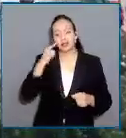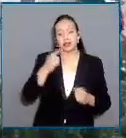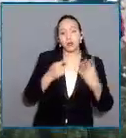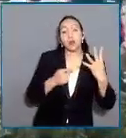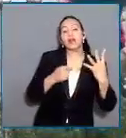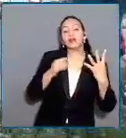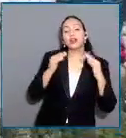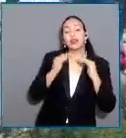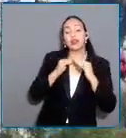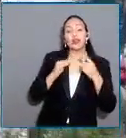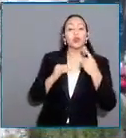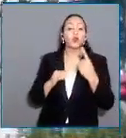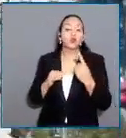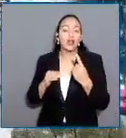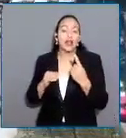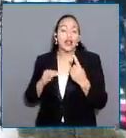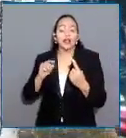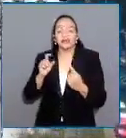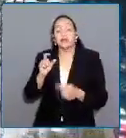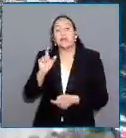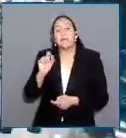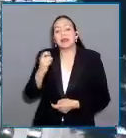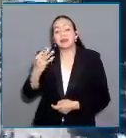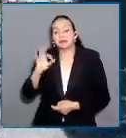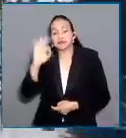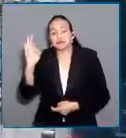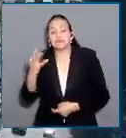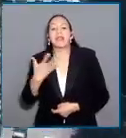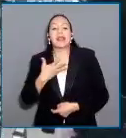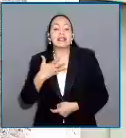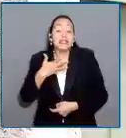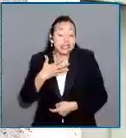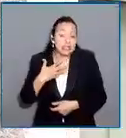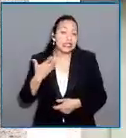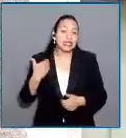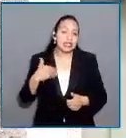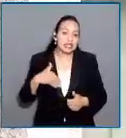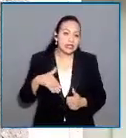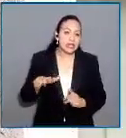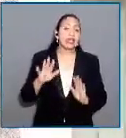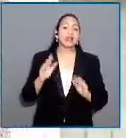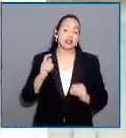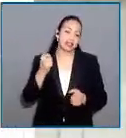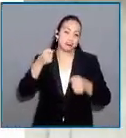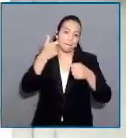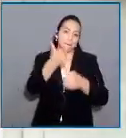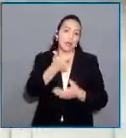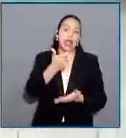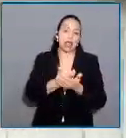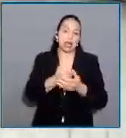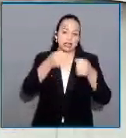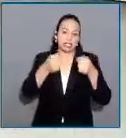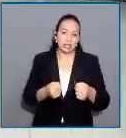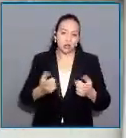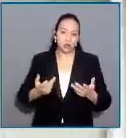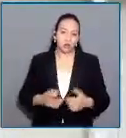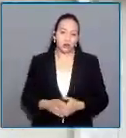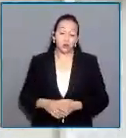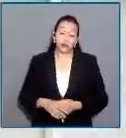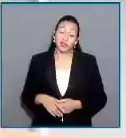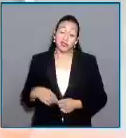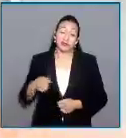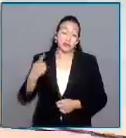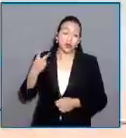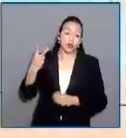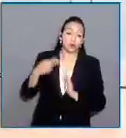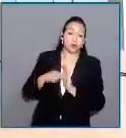24%, cuenta con algún tipo de cobertura ante diversos riesgos. Al final de 2023